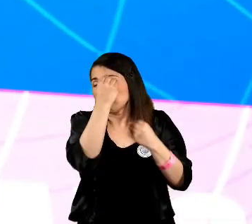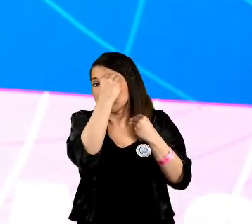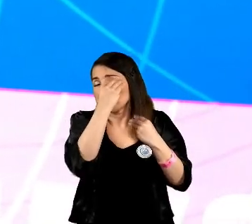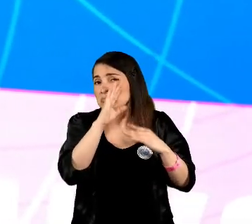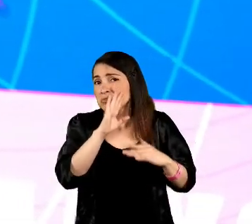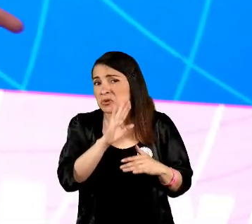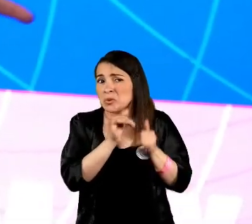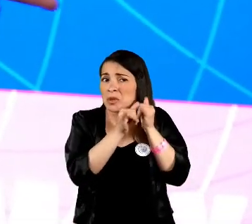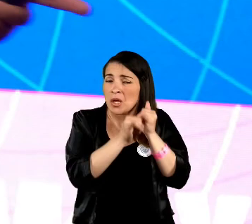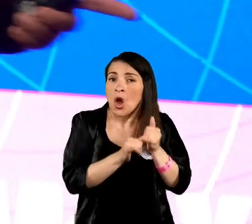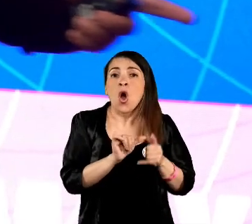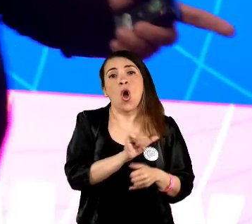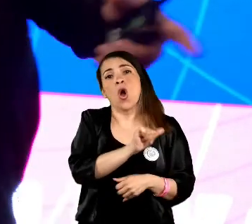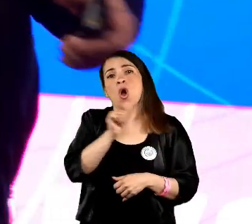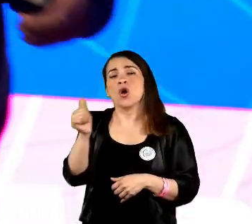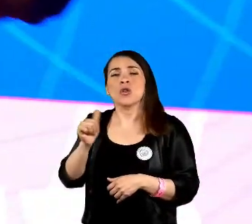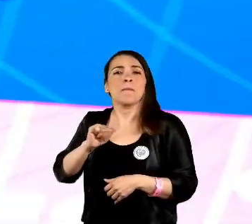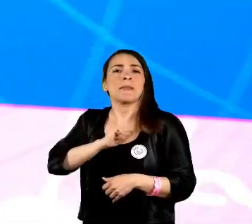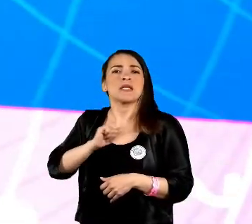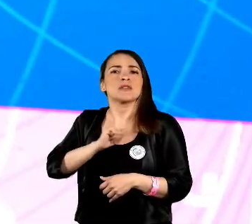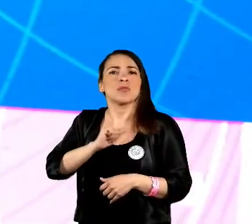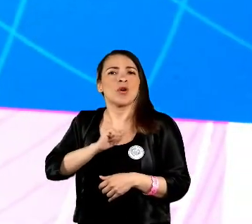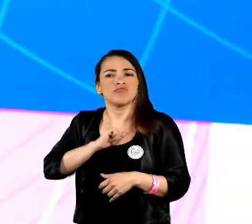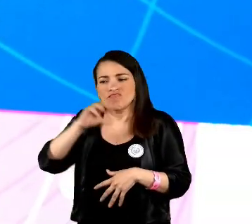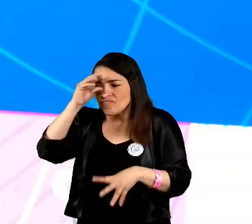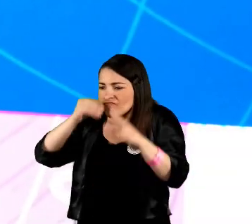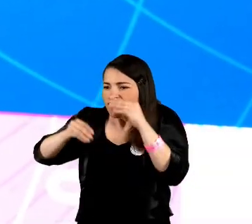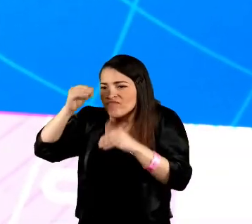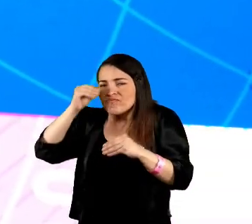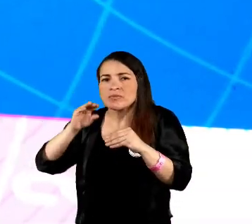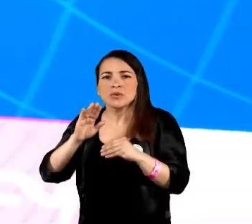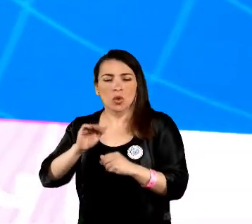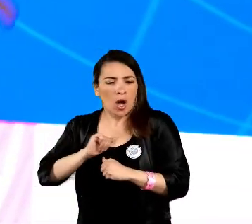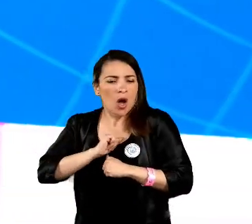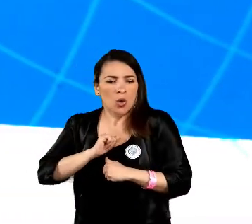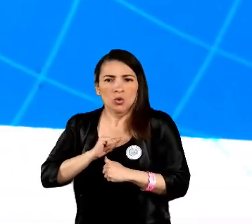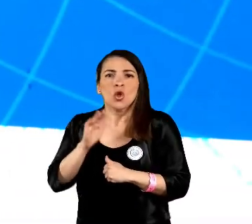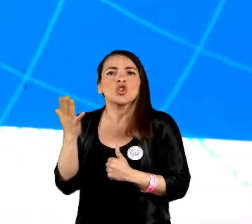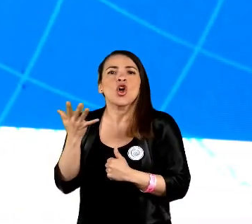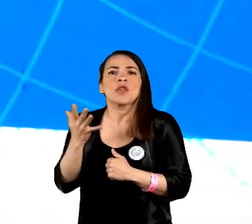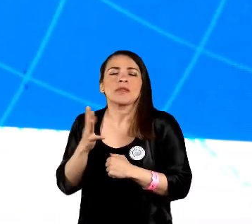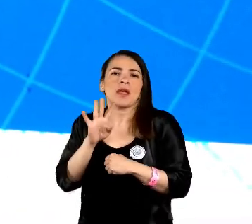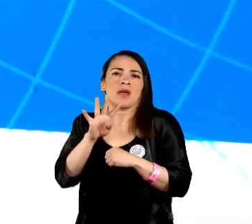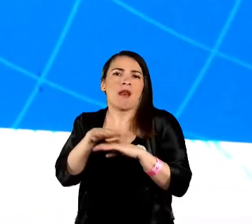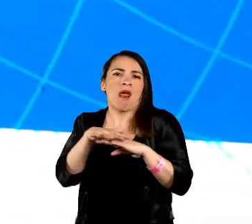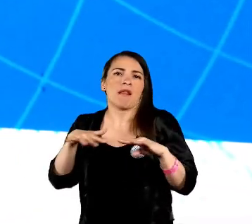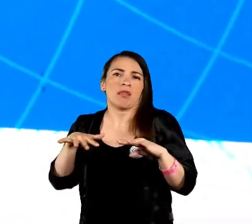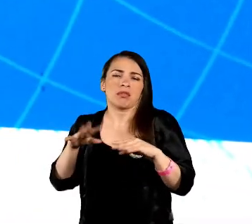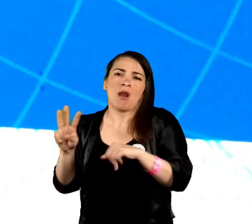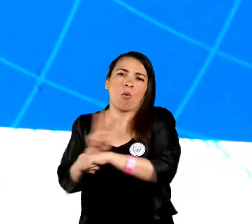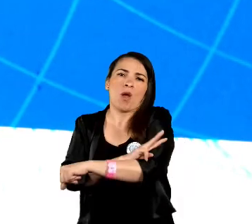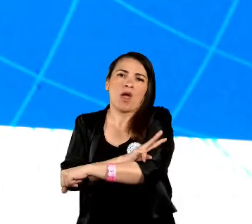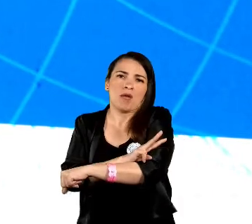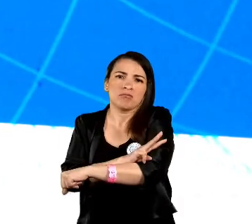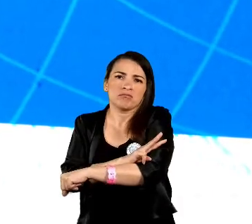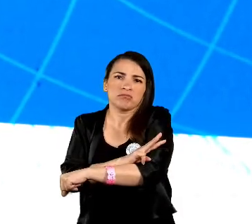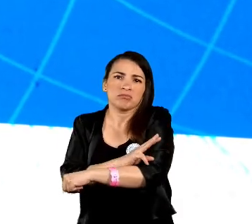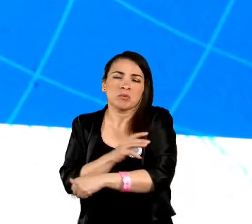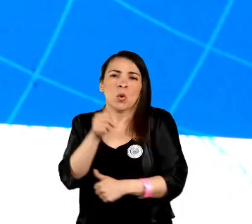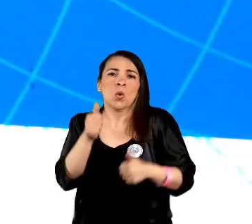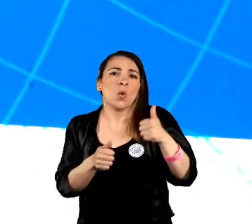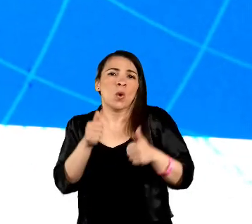o tenemos una rama autodidacta que está muy nutrida de contenidos que hay en las redes ahí esa rama que vos